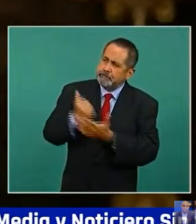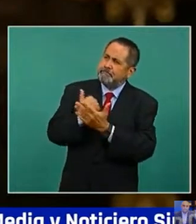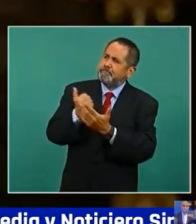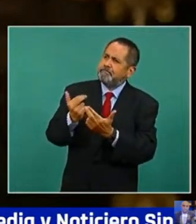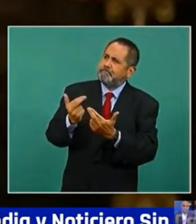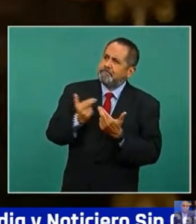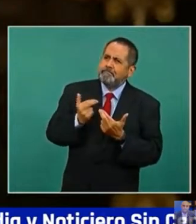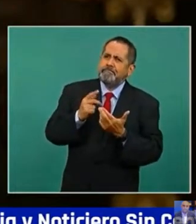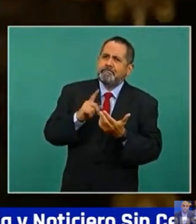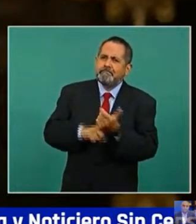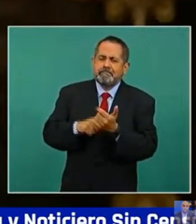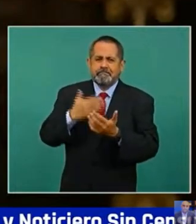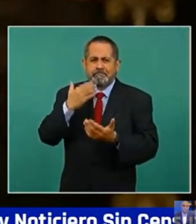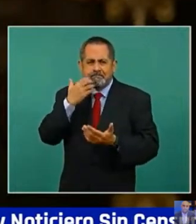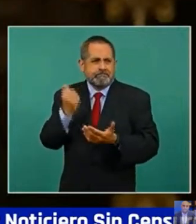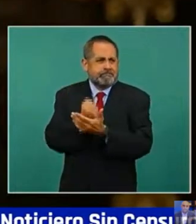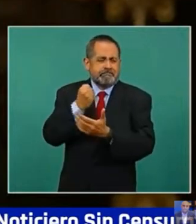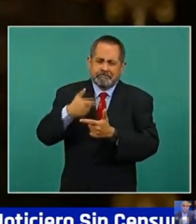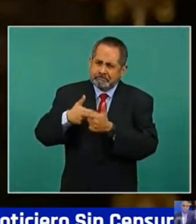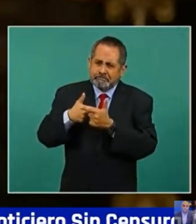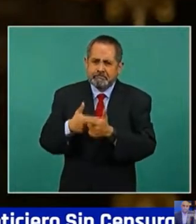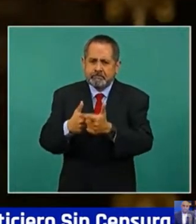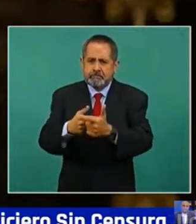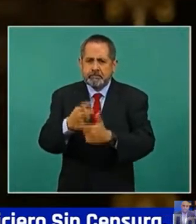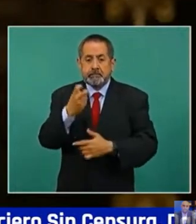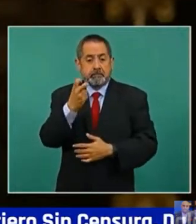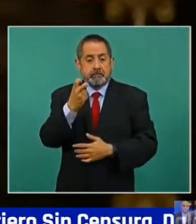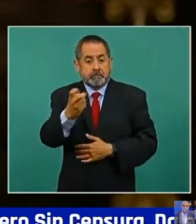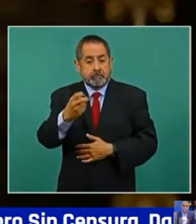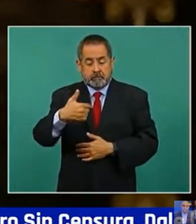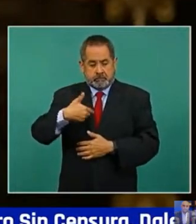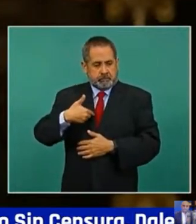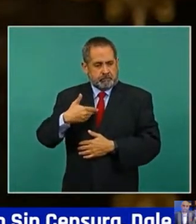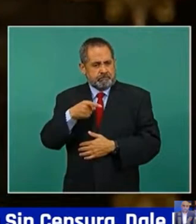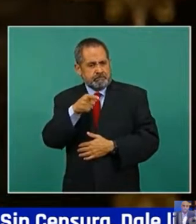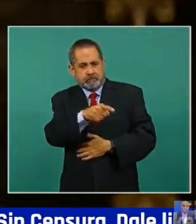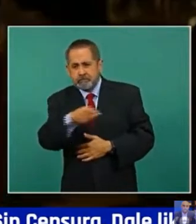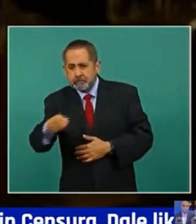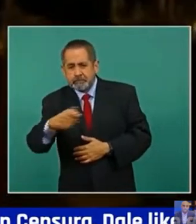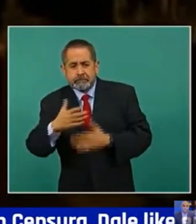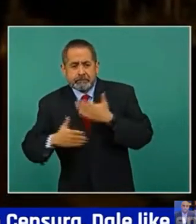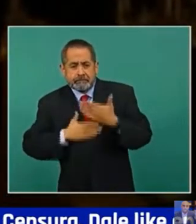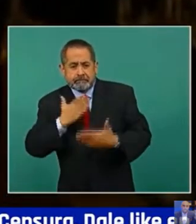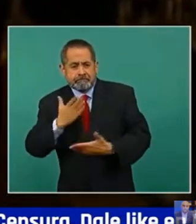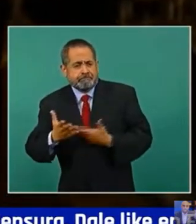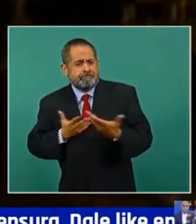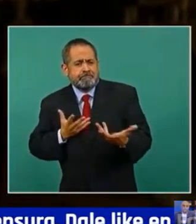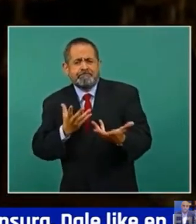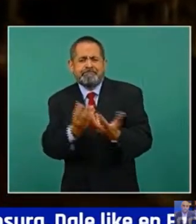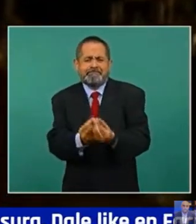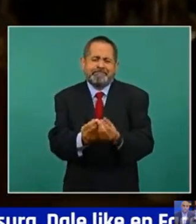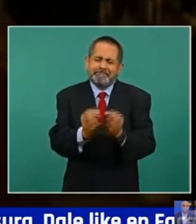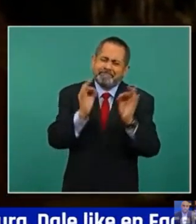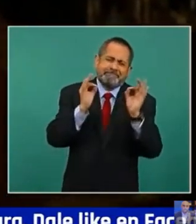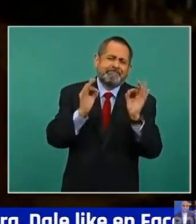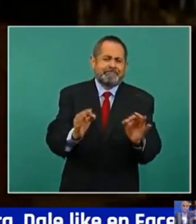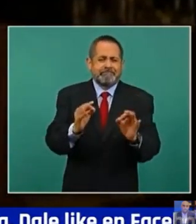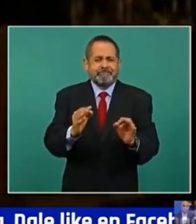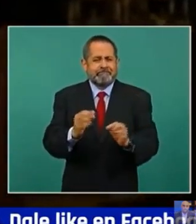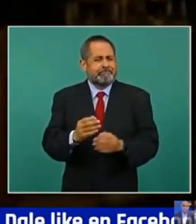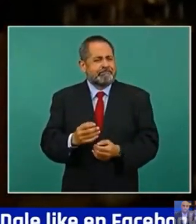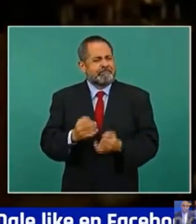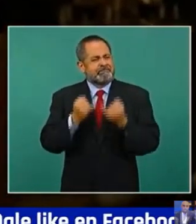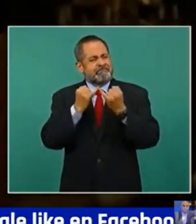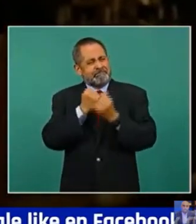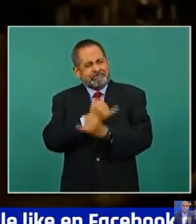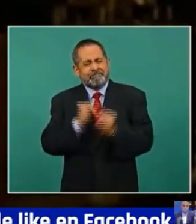permanente. Por eso me uno a la alegría de esta celebración y al mismo tiempo deseo que